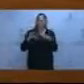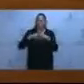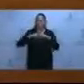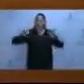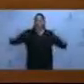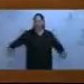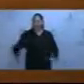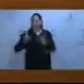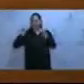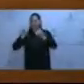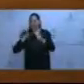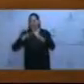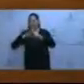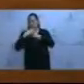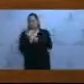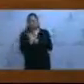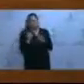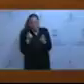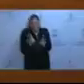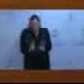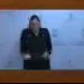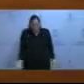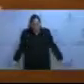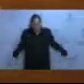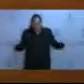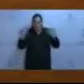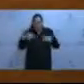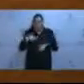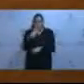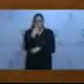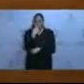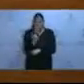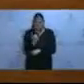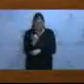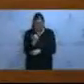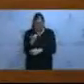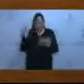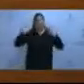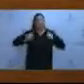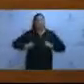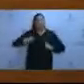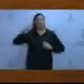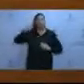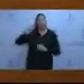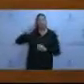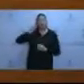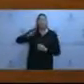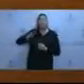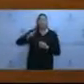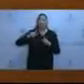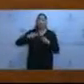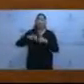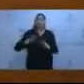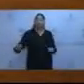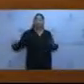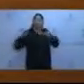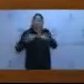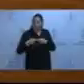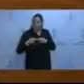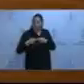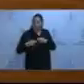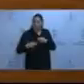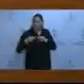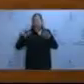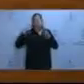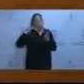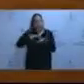de insolvencia en la que atraviesa. Desde la perspectiva de los acreedores, les puedo decir que se han celebrado y se